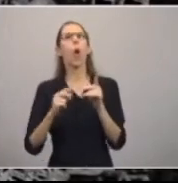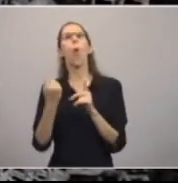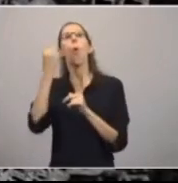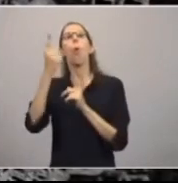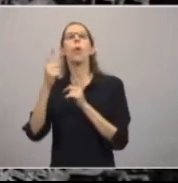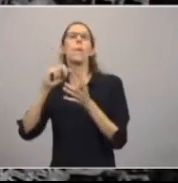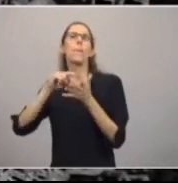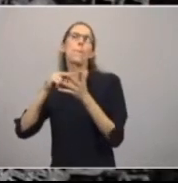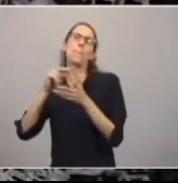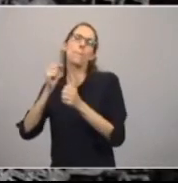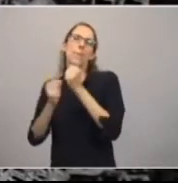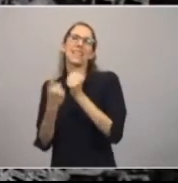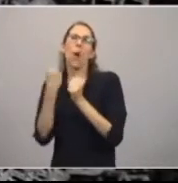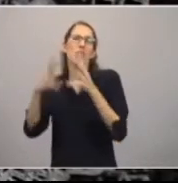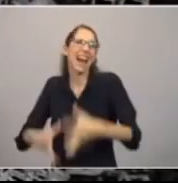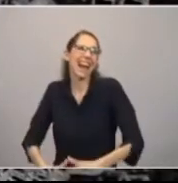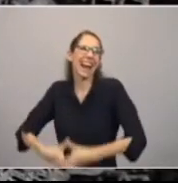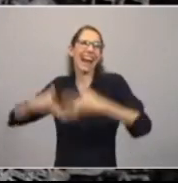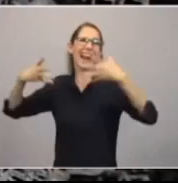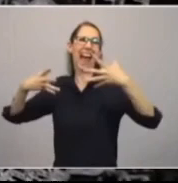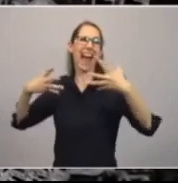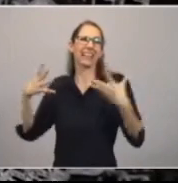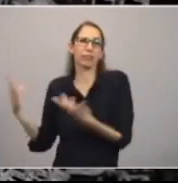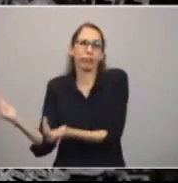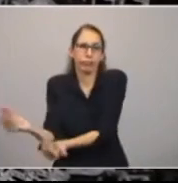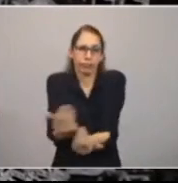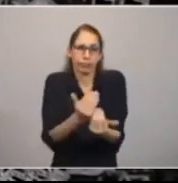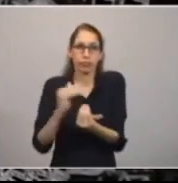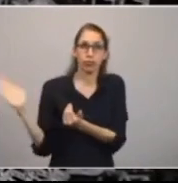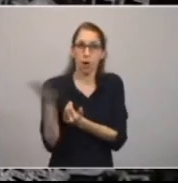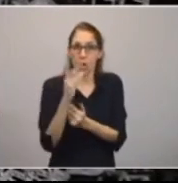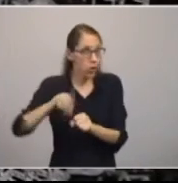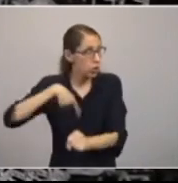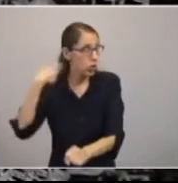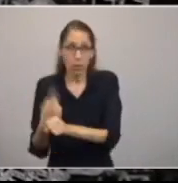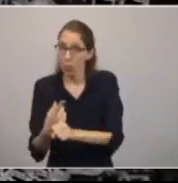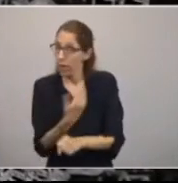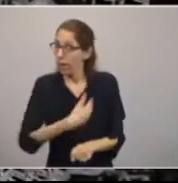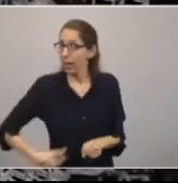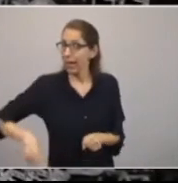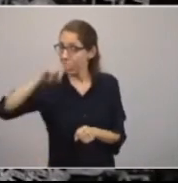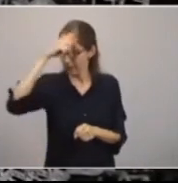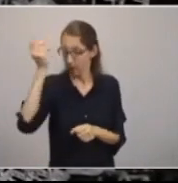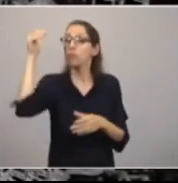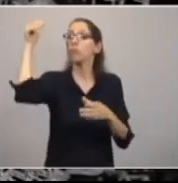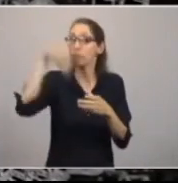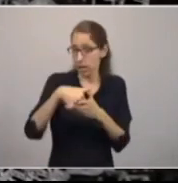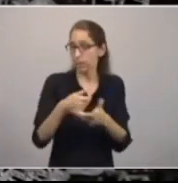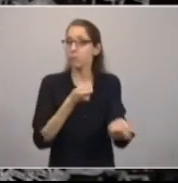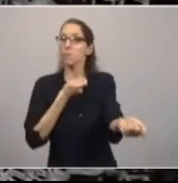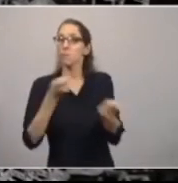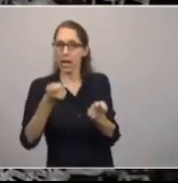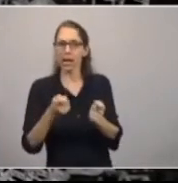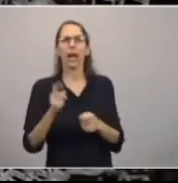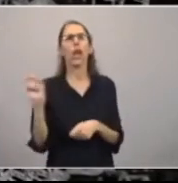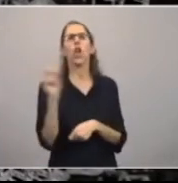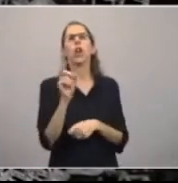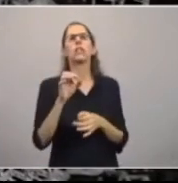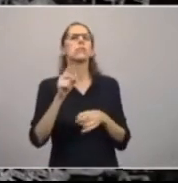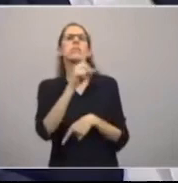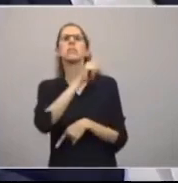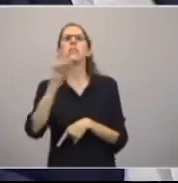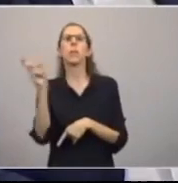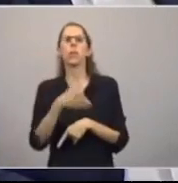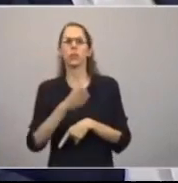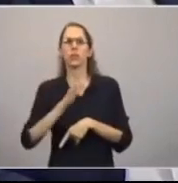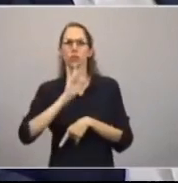antitrust. O sea que hay un trabajo del Estado de regulación. No es dejar todo en libertad y pensar que entonces reina la